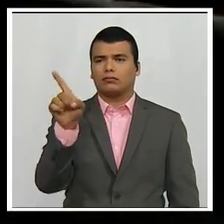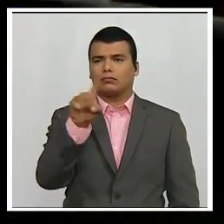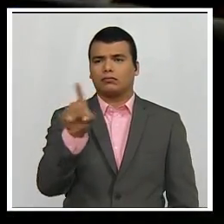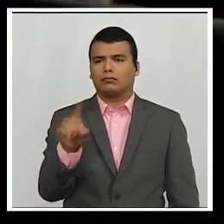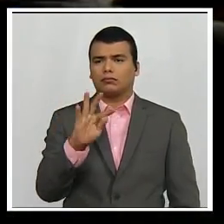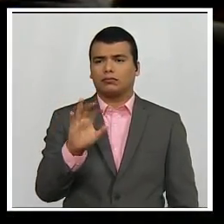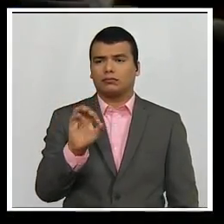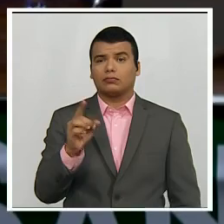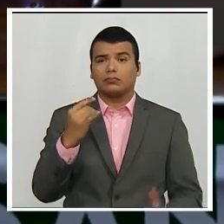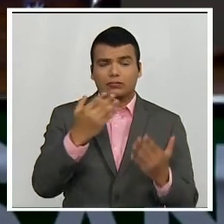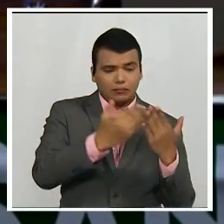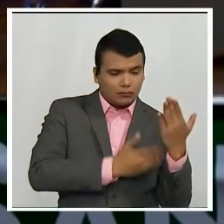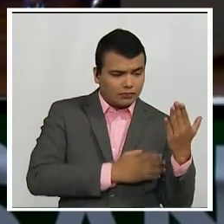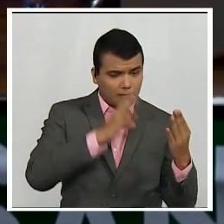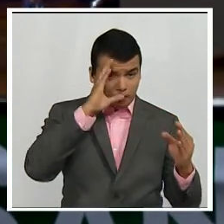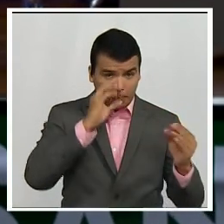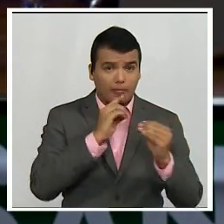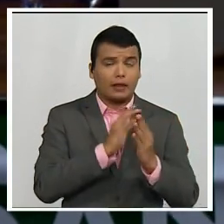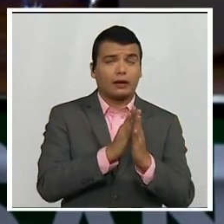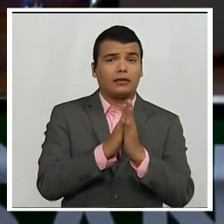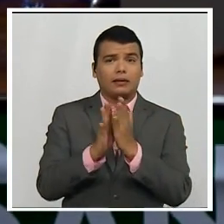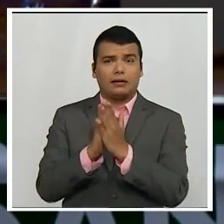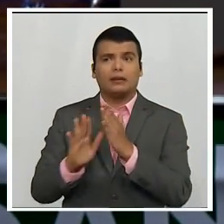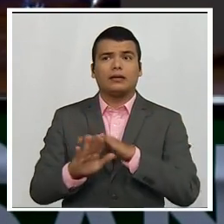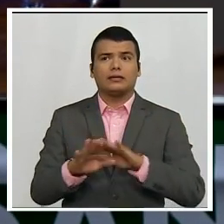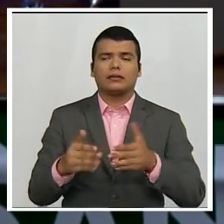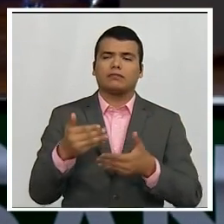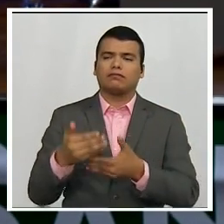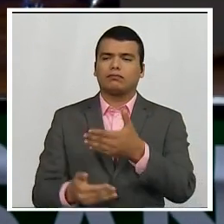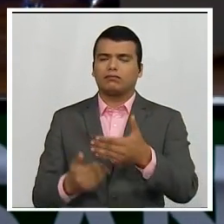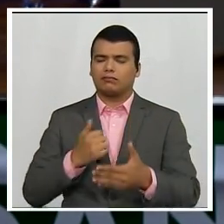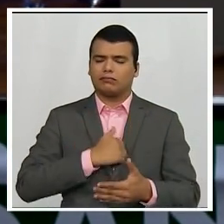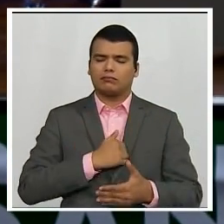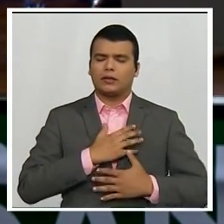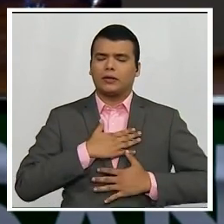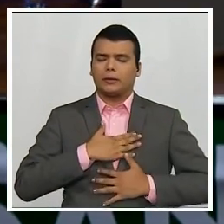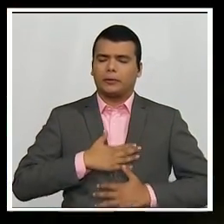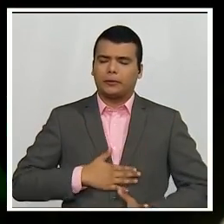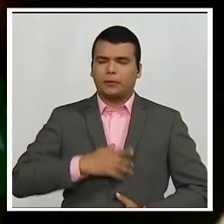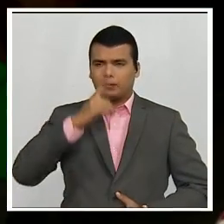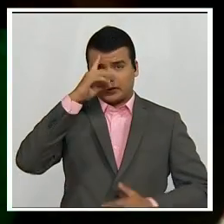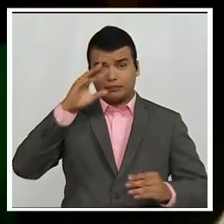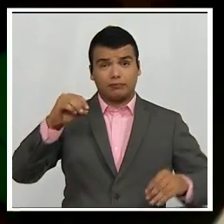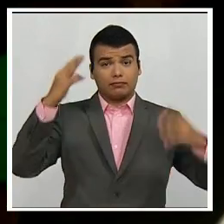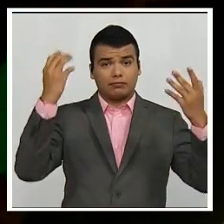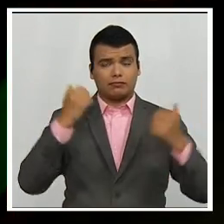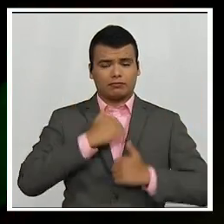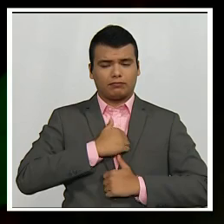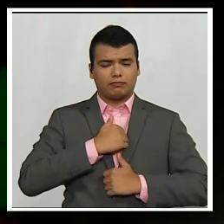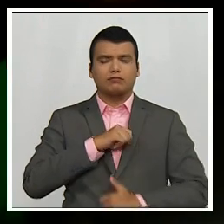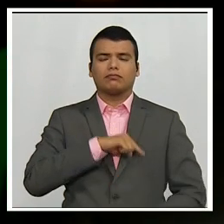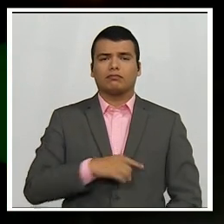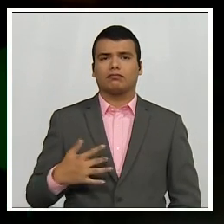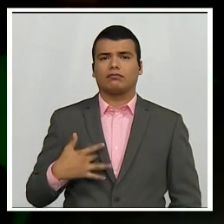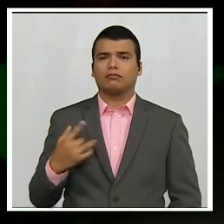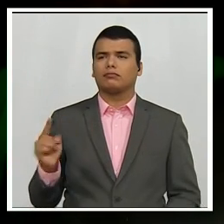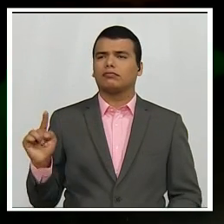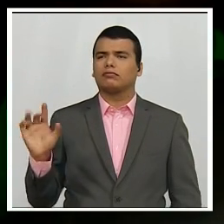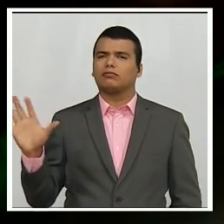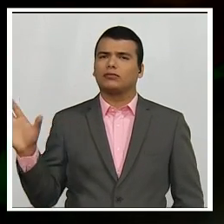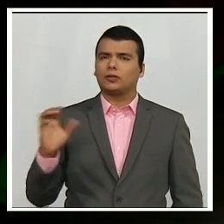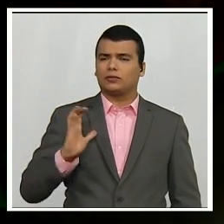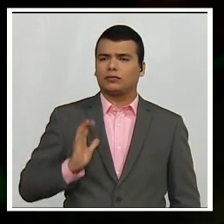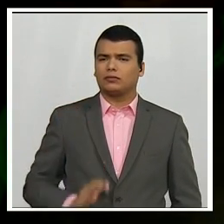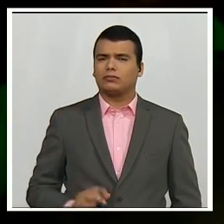contenido de los acuerdos se debe realizar un proceso de sanación interior todo ciudadano lo primero que tiene que hacer es